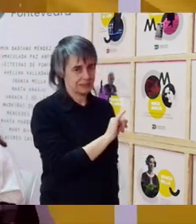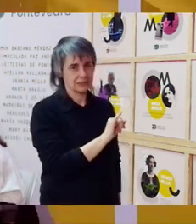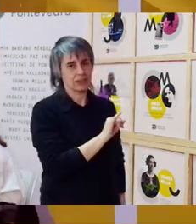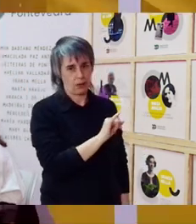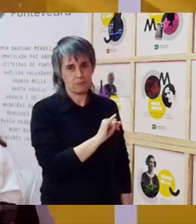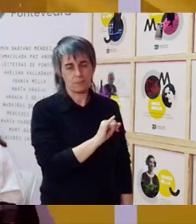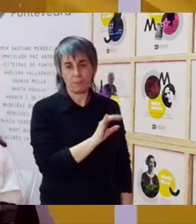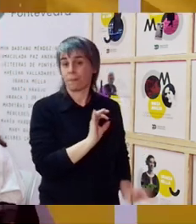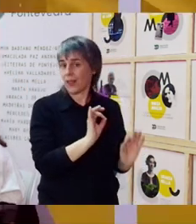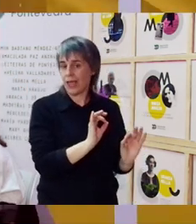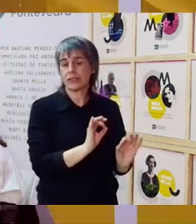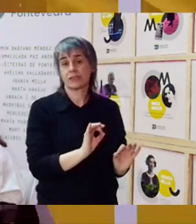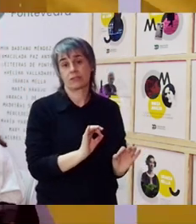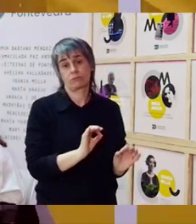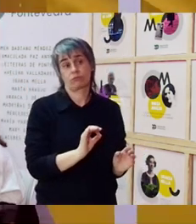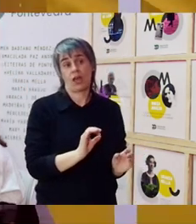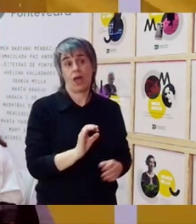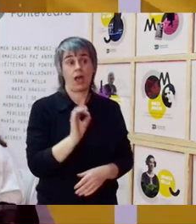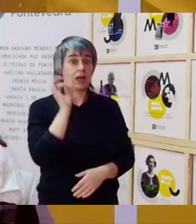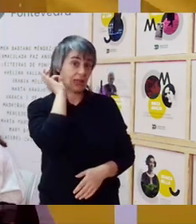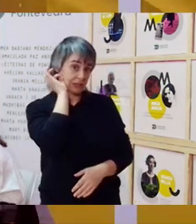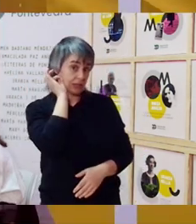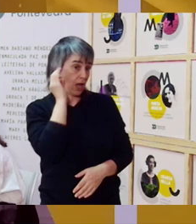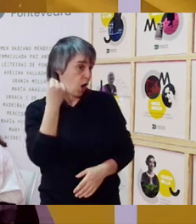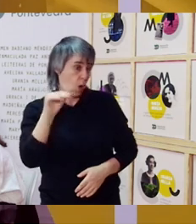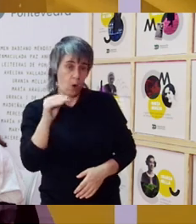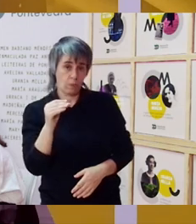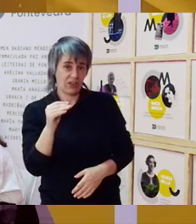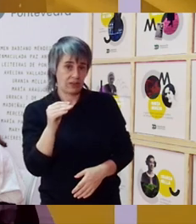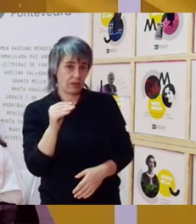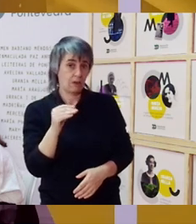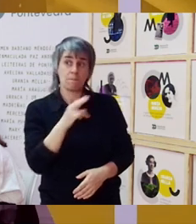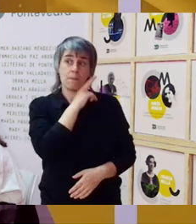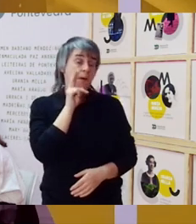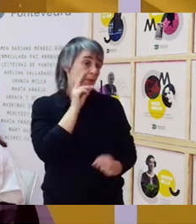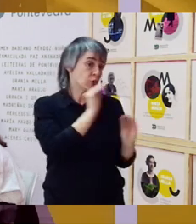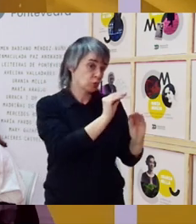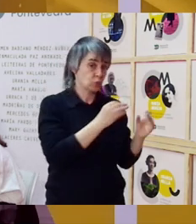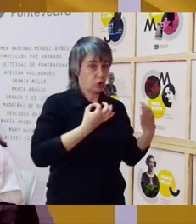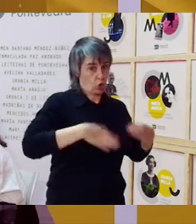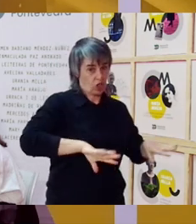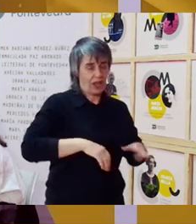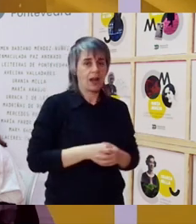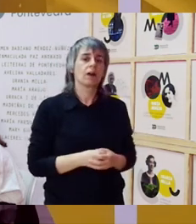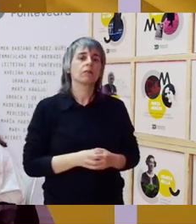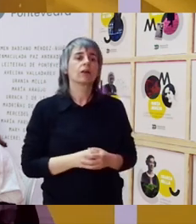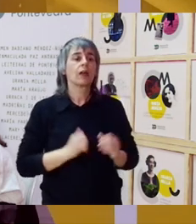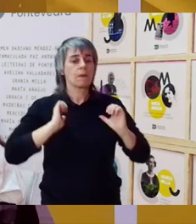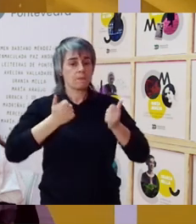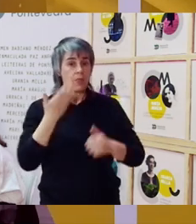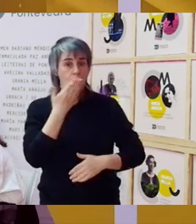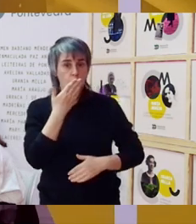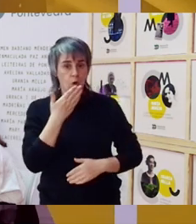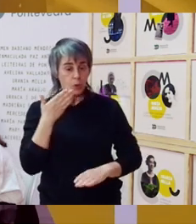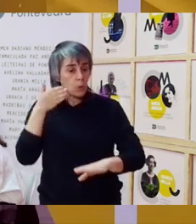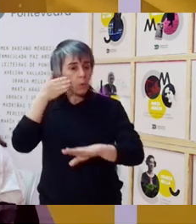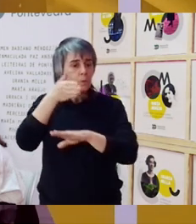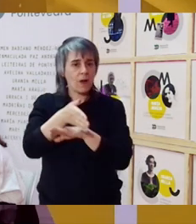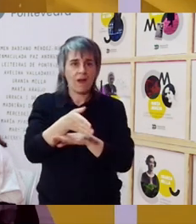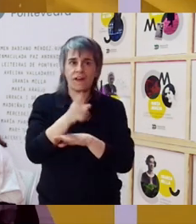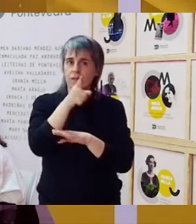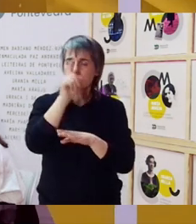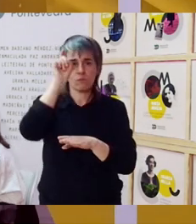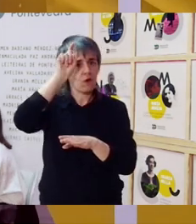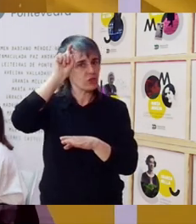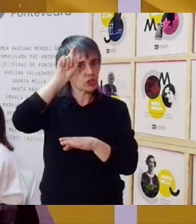rapaza, unha filla de solteira, que vai á escola, enamórase perdidamente do maestro, que